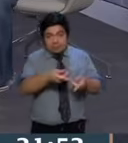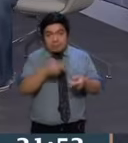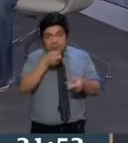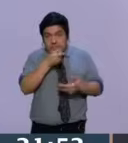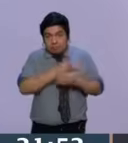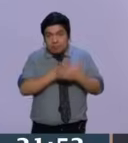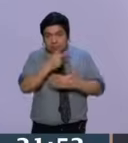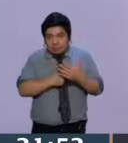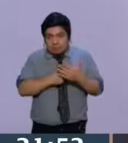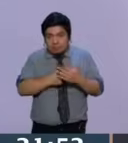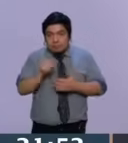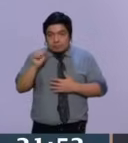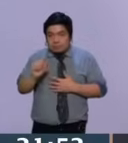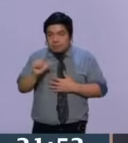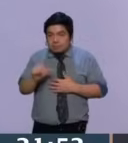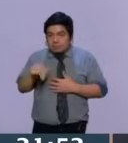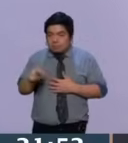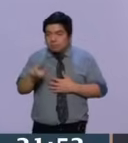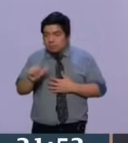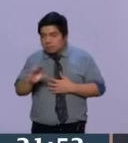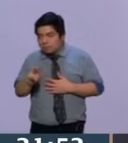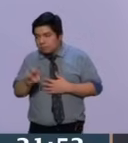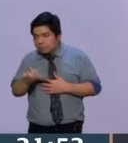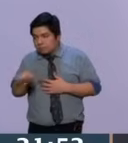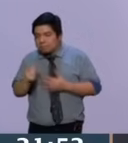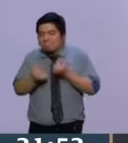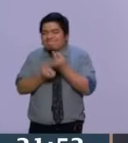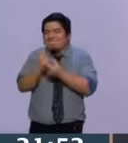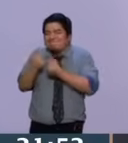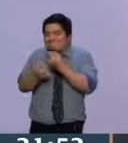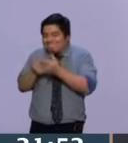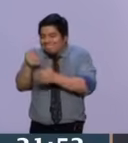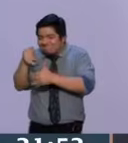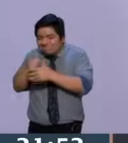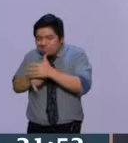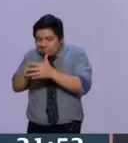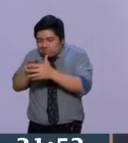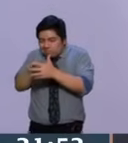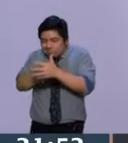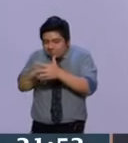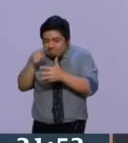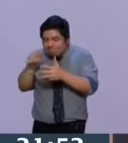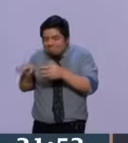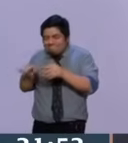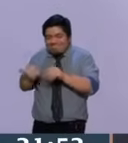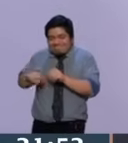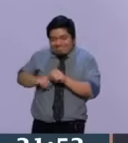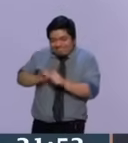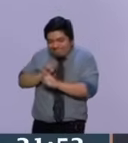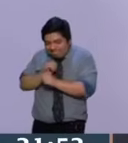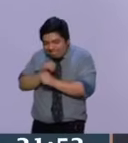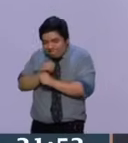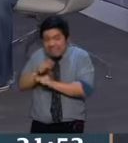programa del gobierno de Sandra Cuevas. Entonces también hay que empezar a rascarle, creo, a las personas con las que construimos para también entender que no